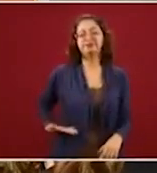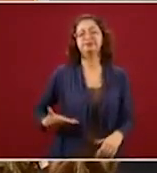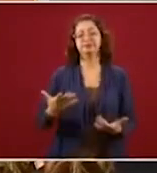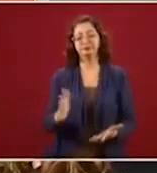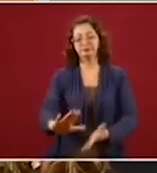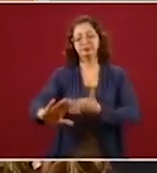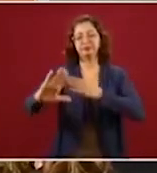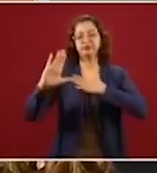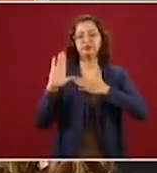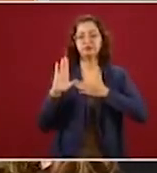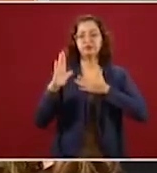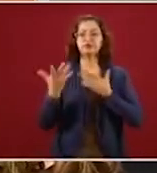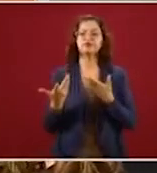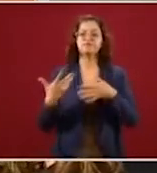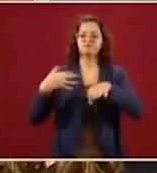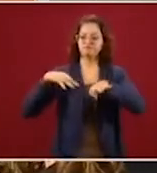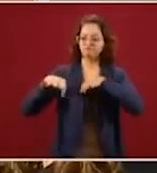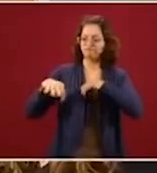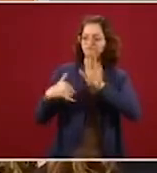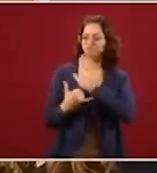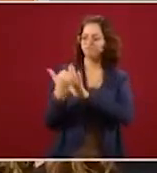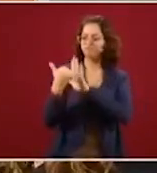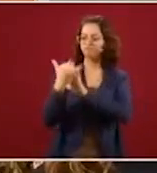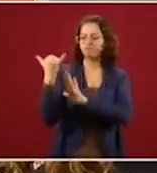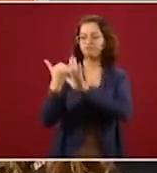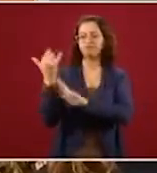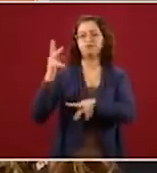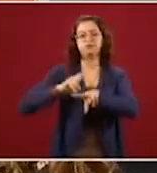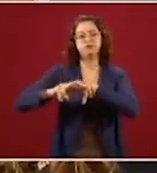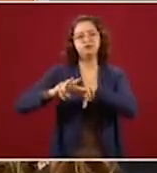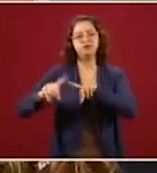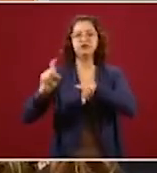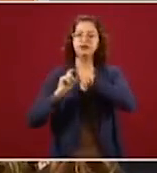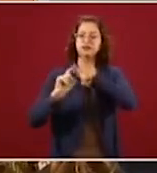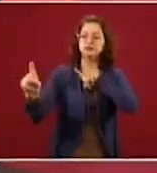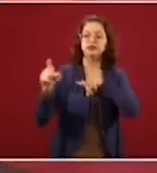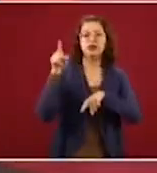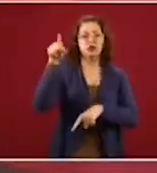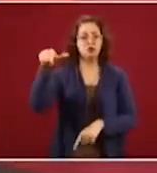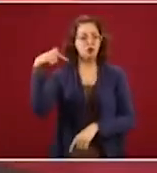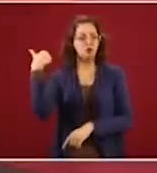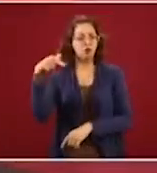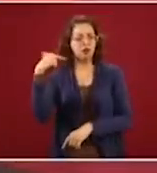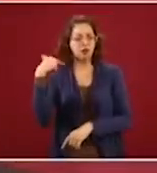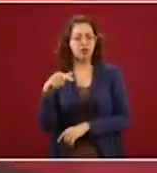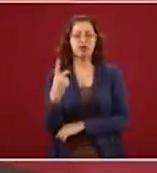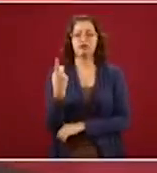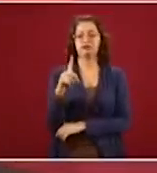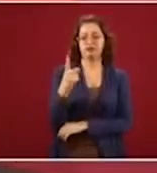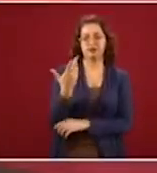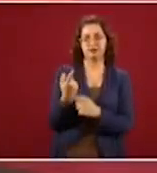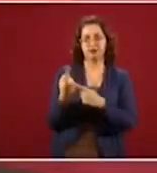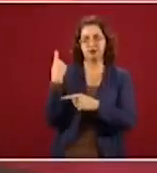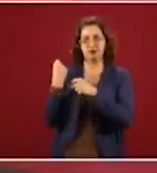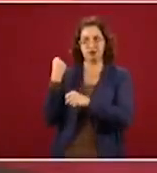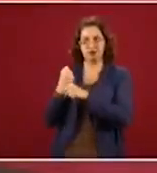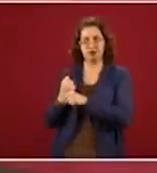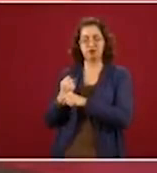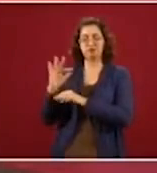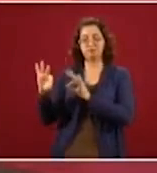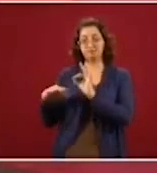terminar los trabajos de la línea 3 del tren ligero de guadalajara en diciembre pasado